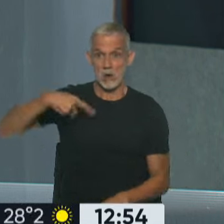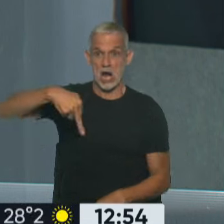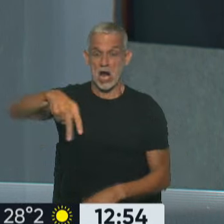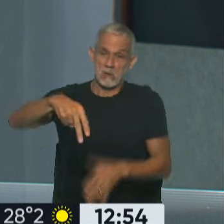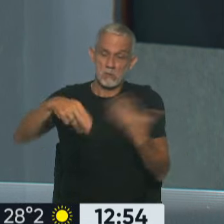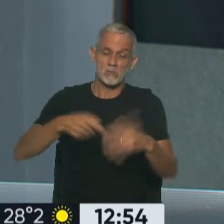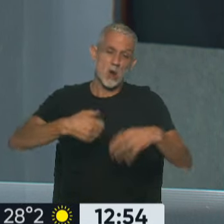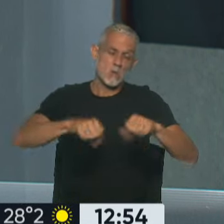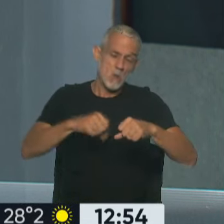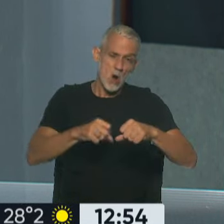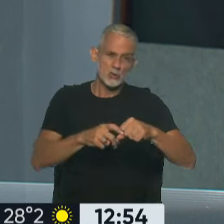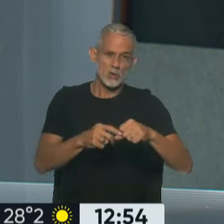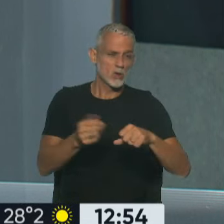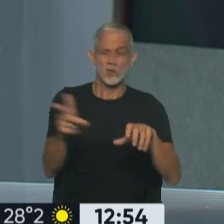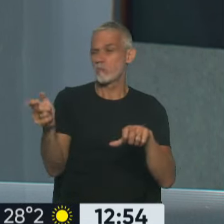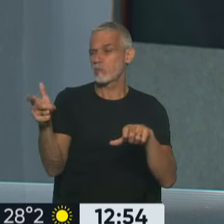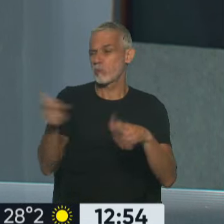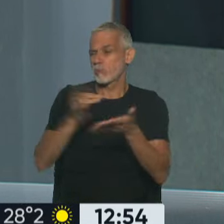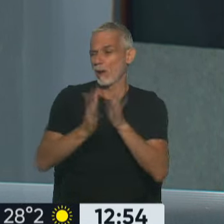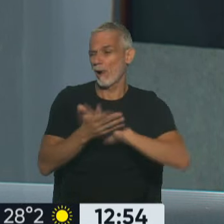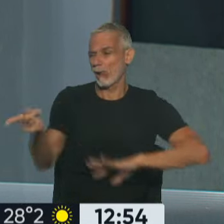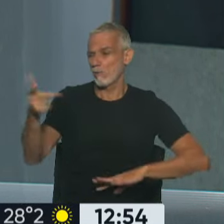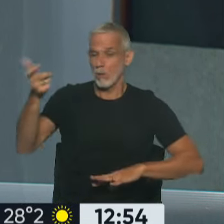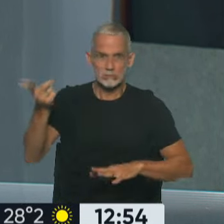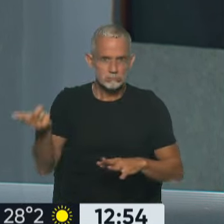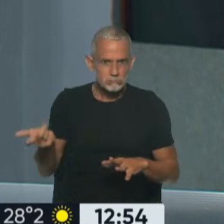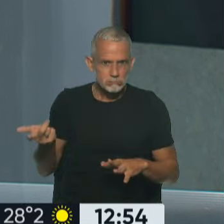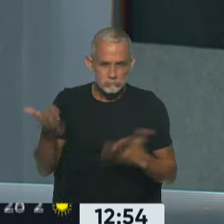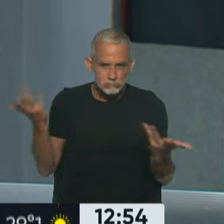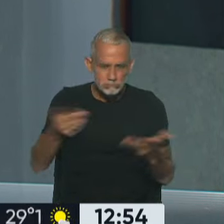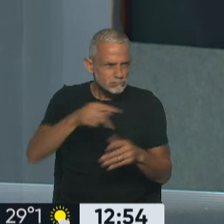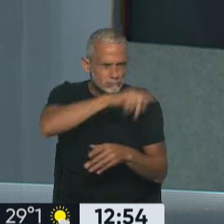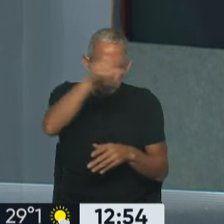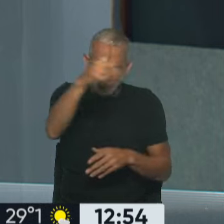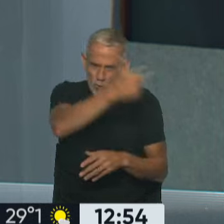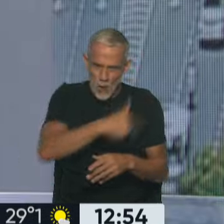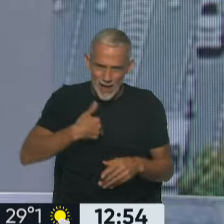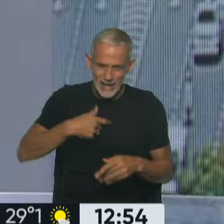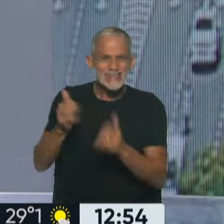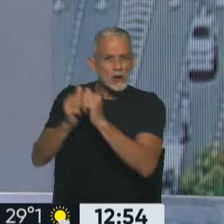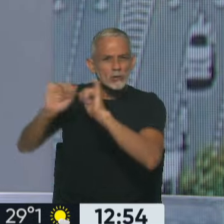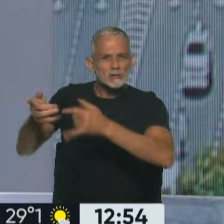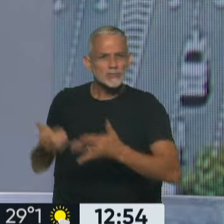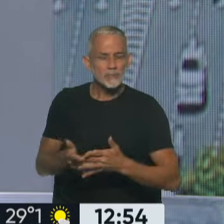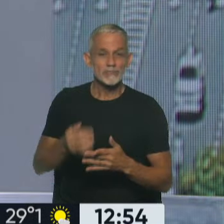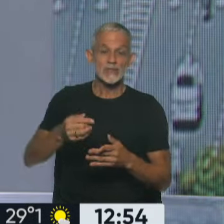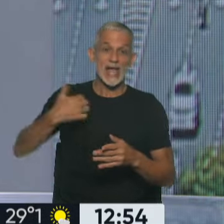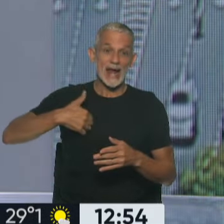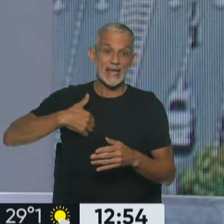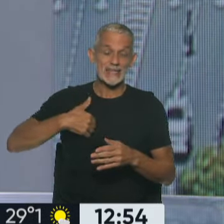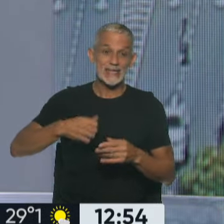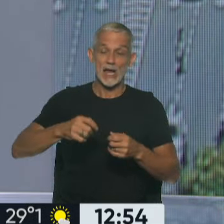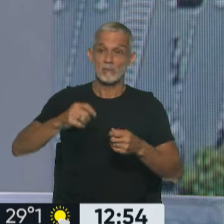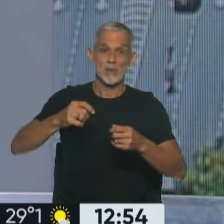caminando con una moto, ajuste del narcotráfico. Esas son situaciones particulares que no se ven en todas partes del país. Nuestro país es el 8º más grande del